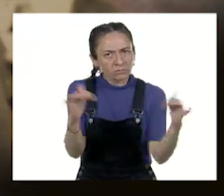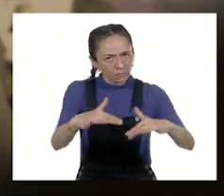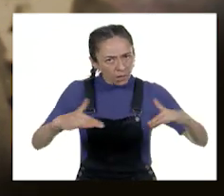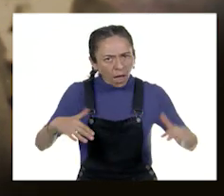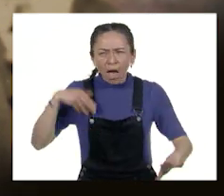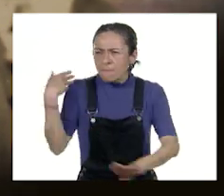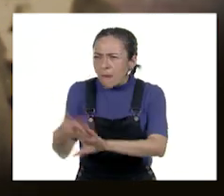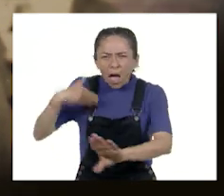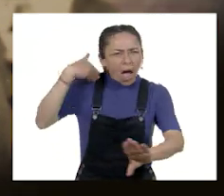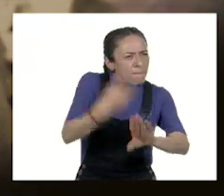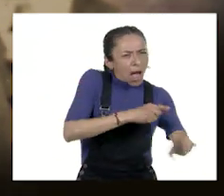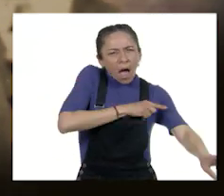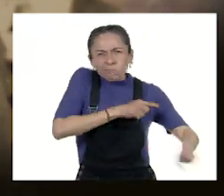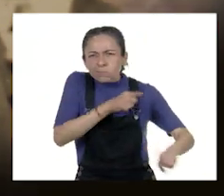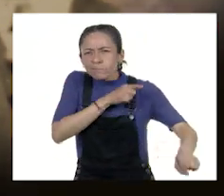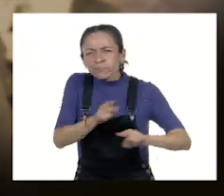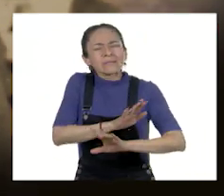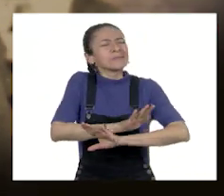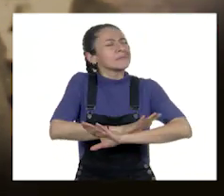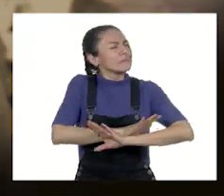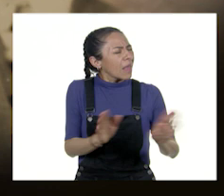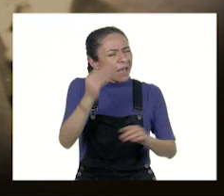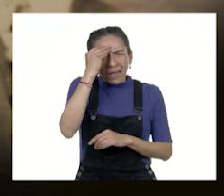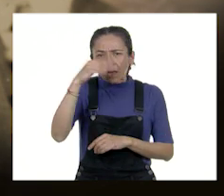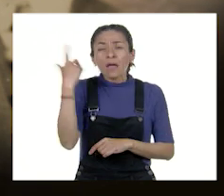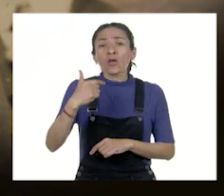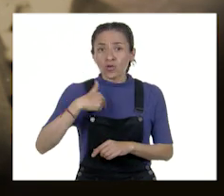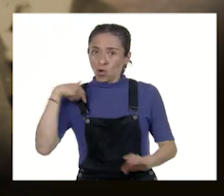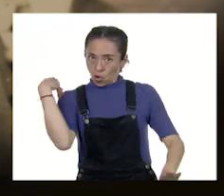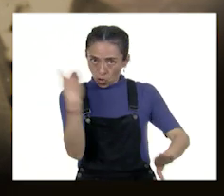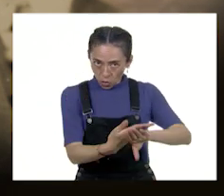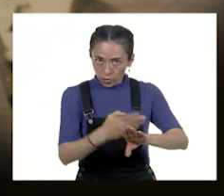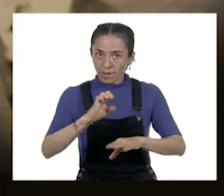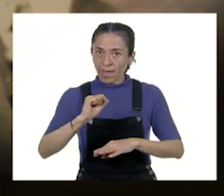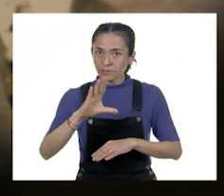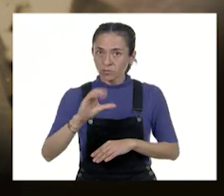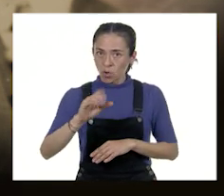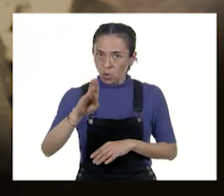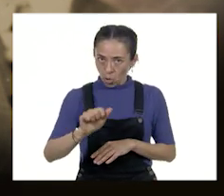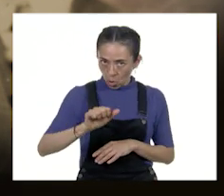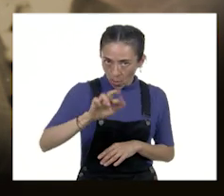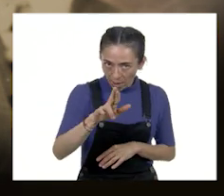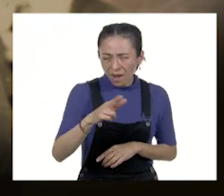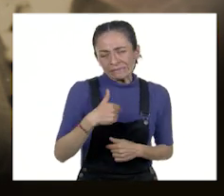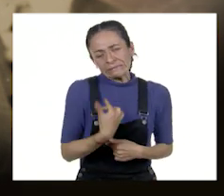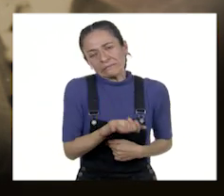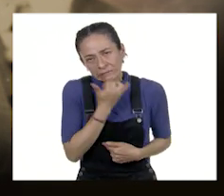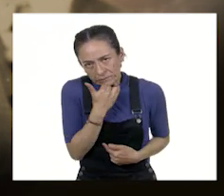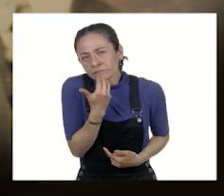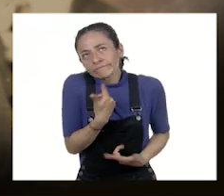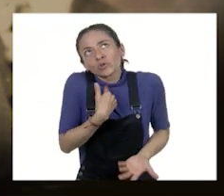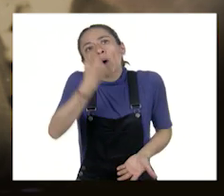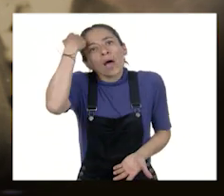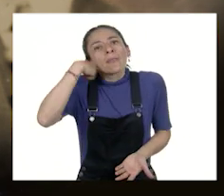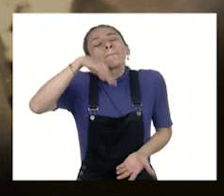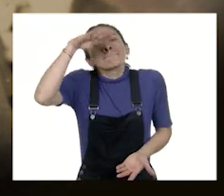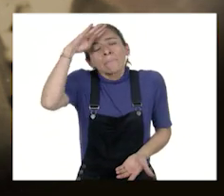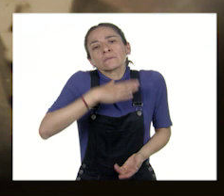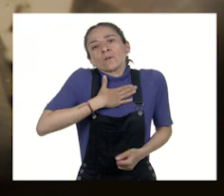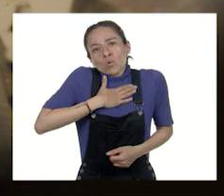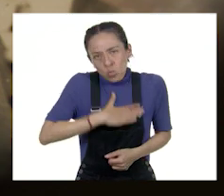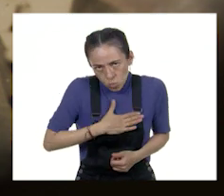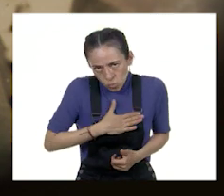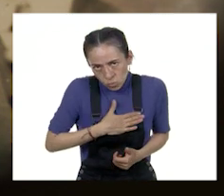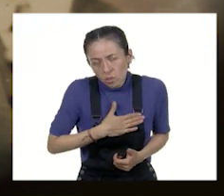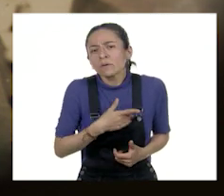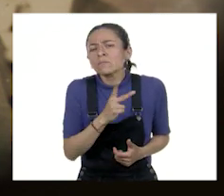olviden. Vengo a decir que cuando ataqué al señor Aguirre Escobar, lo hice porque creí de justicia hacerlo. Vengo a decir